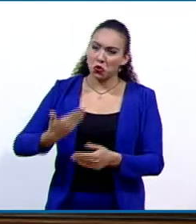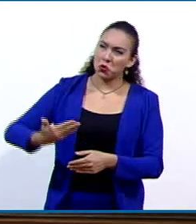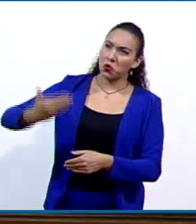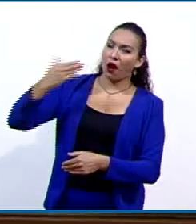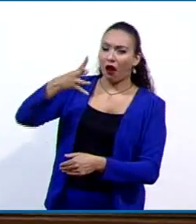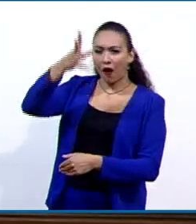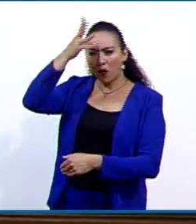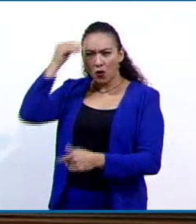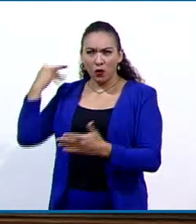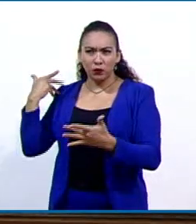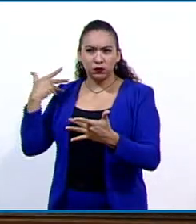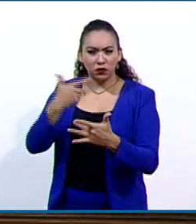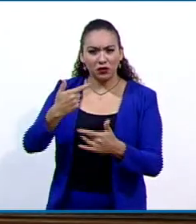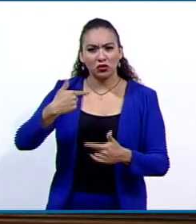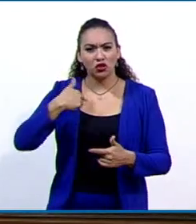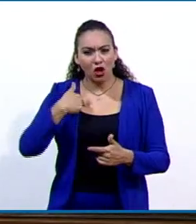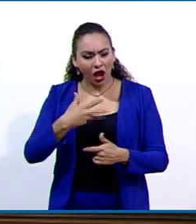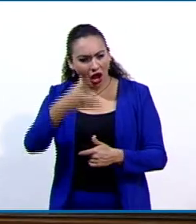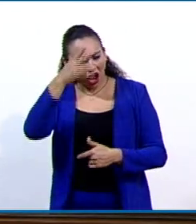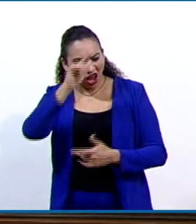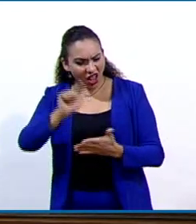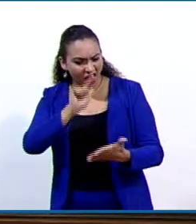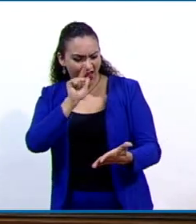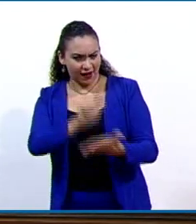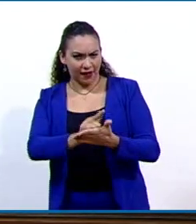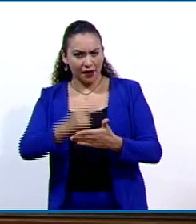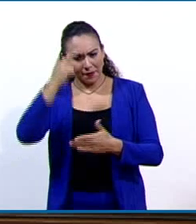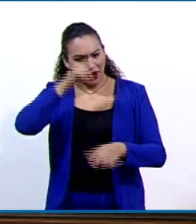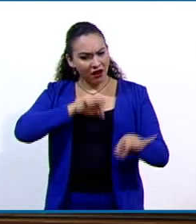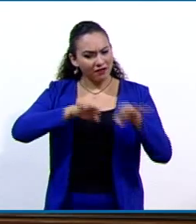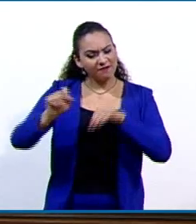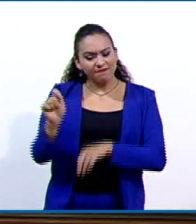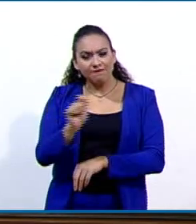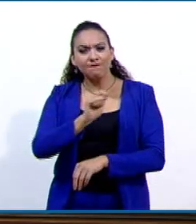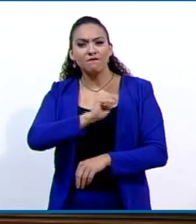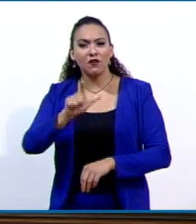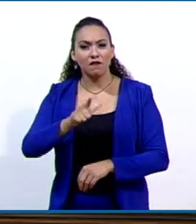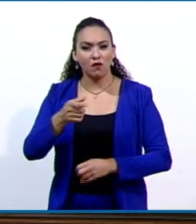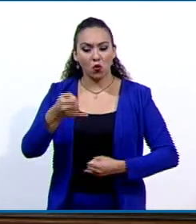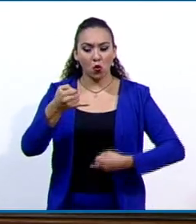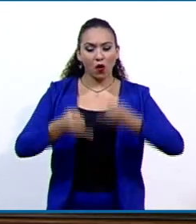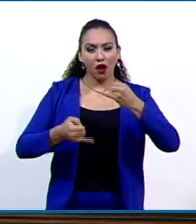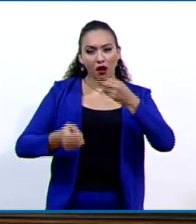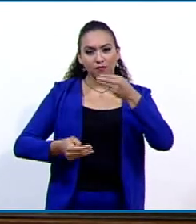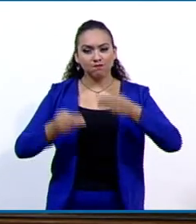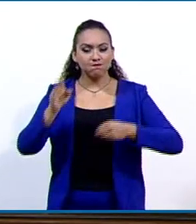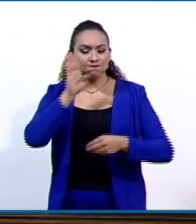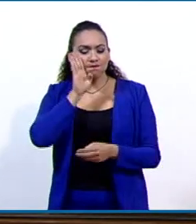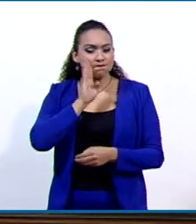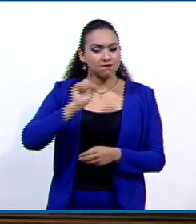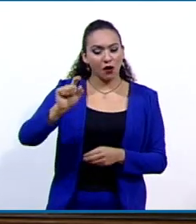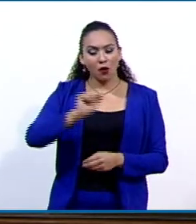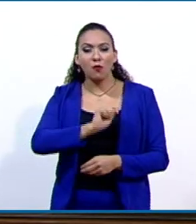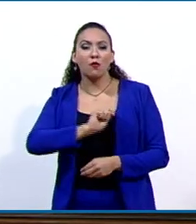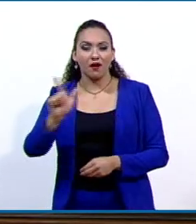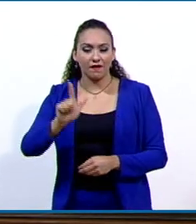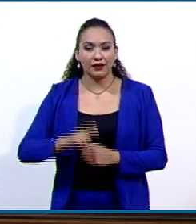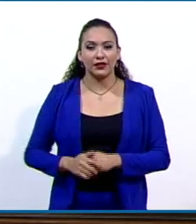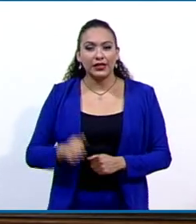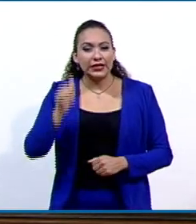soy, en lo que somos como juzgadoras y juzgadores. Estudio,